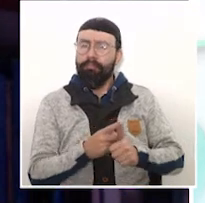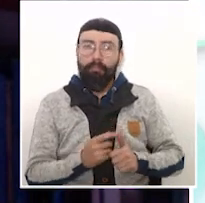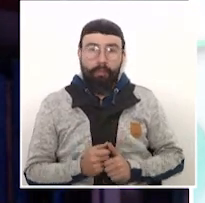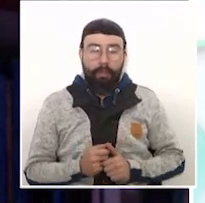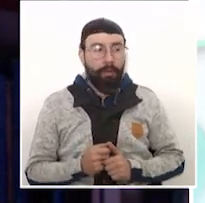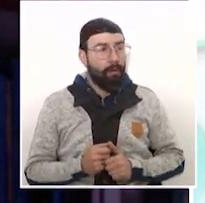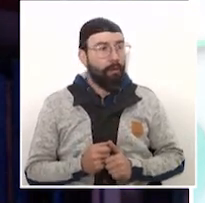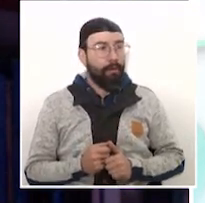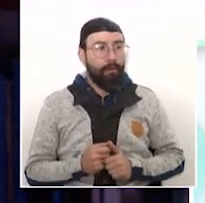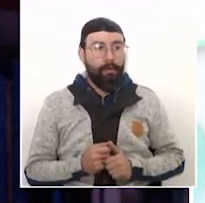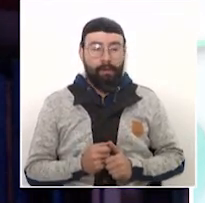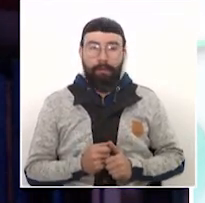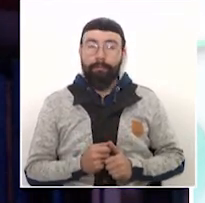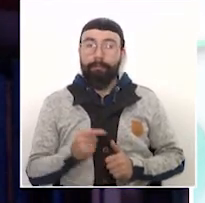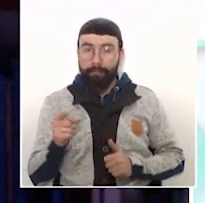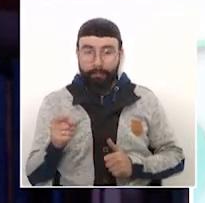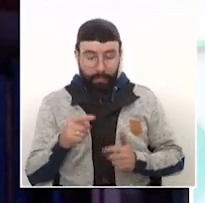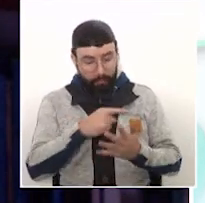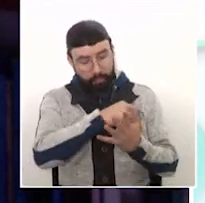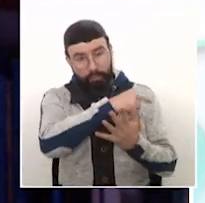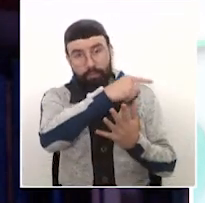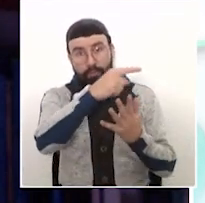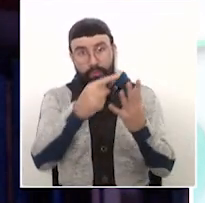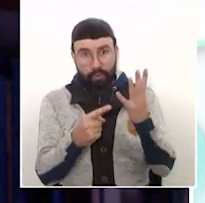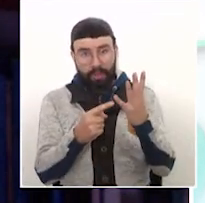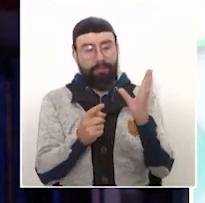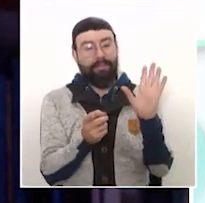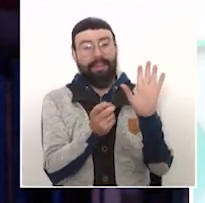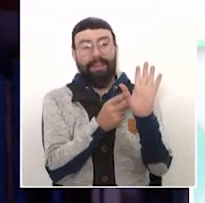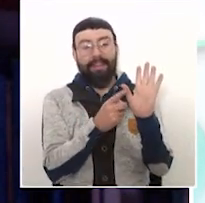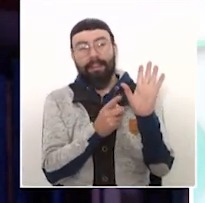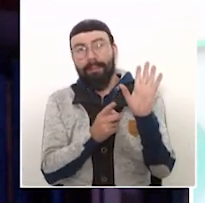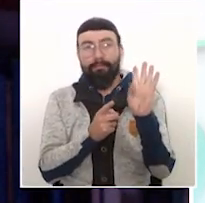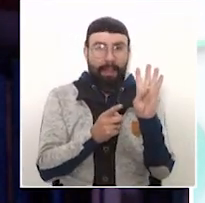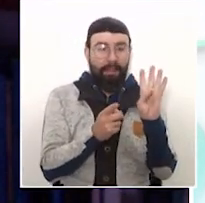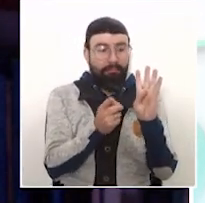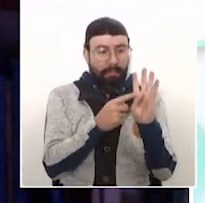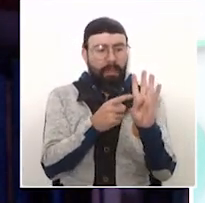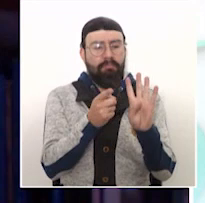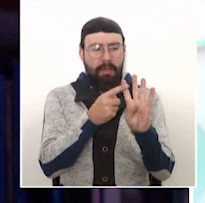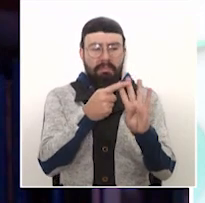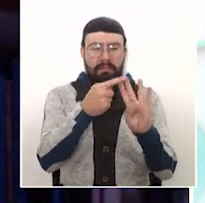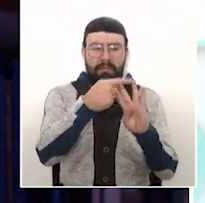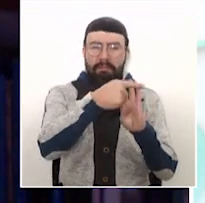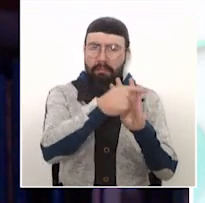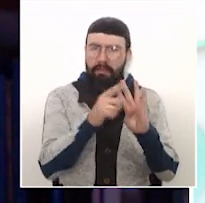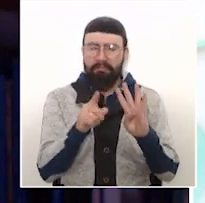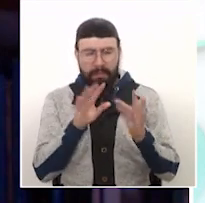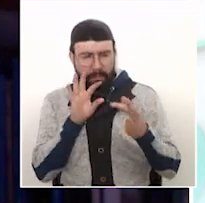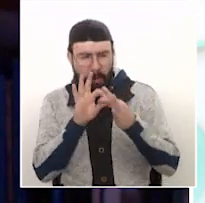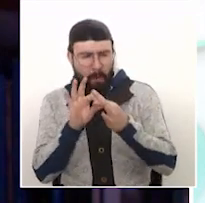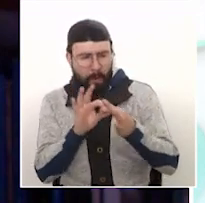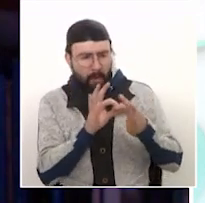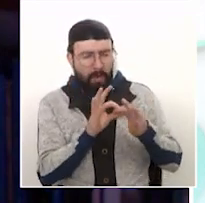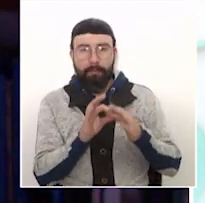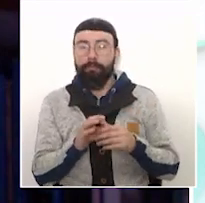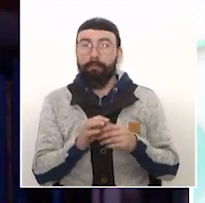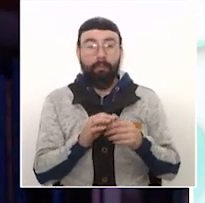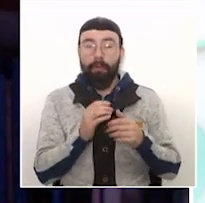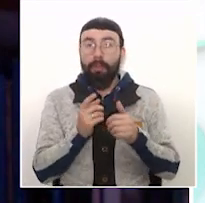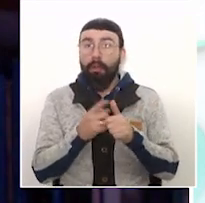qué? Que es el que sostiene a los otros, espíritu, mente, emociones y conciencia, dependen de tu cuerpo. Todos están interconectados. Entonces, buen